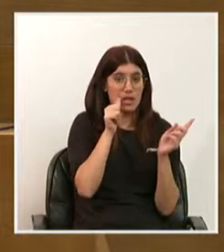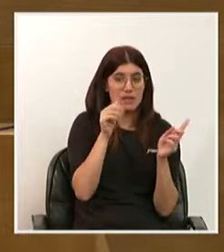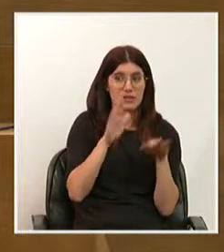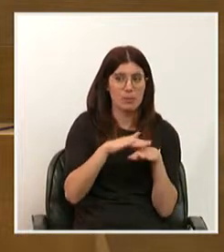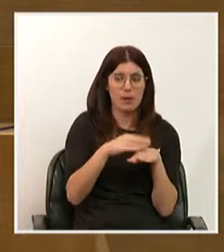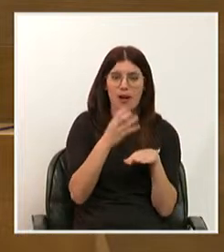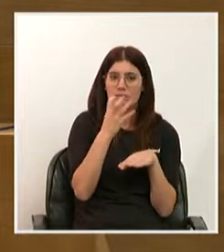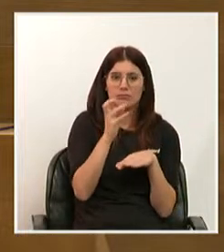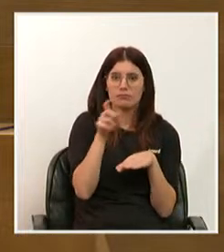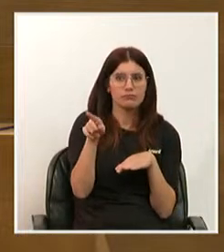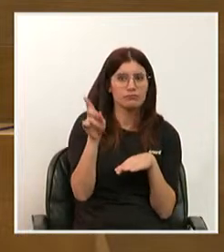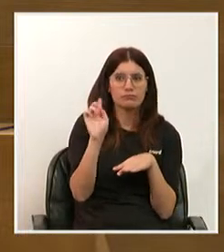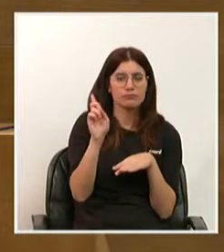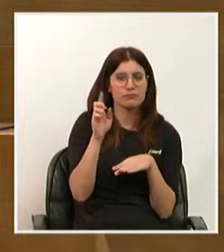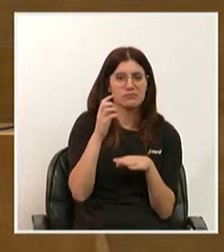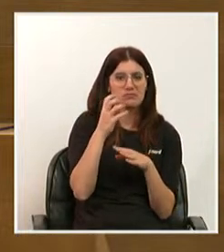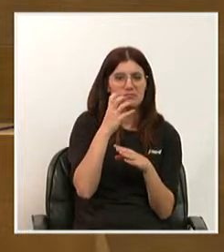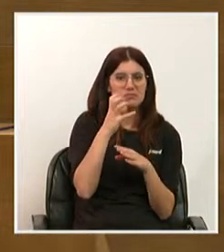deñ